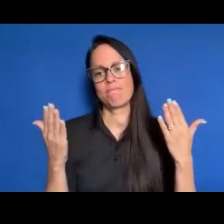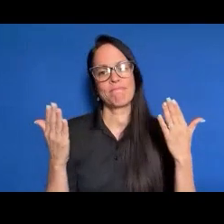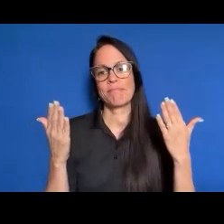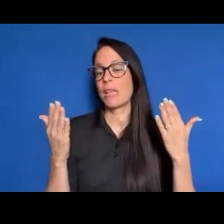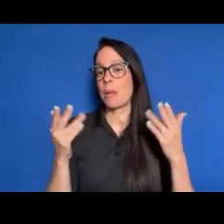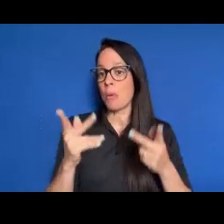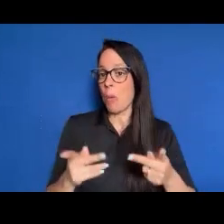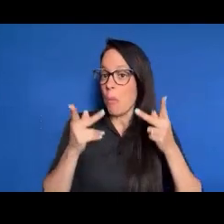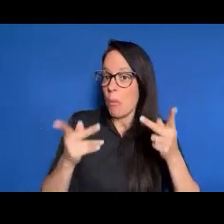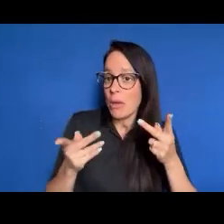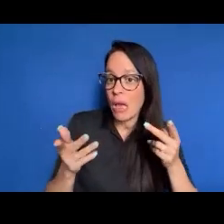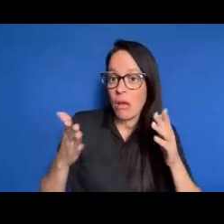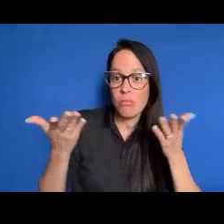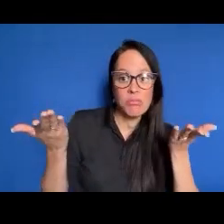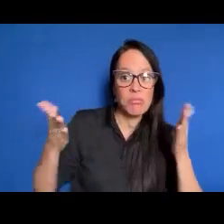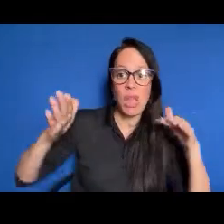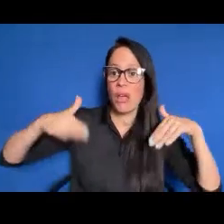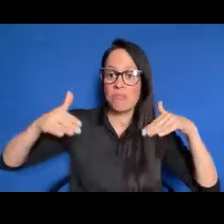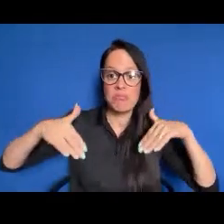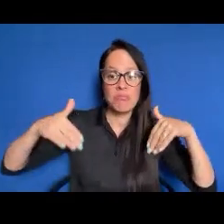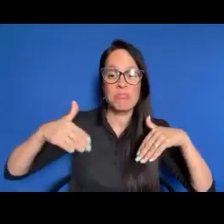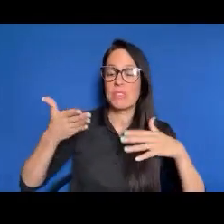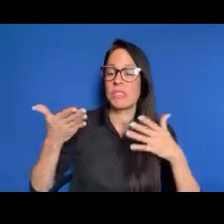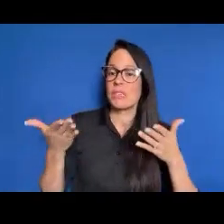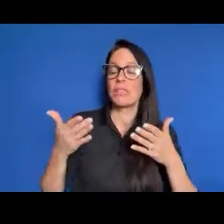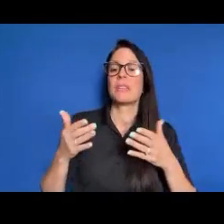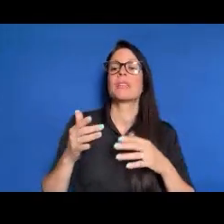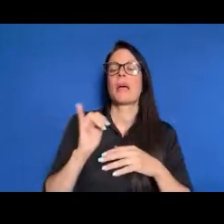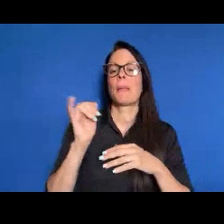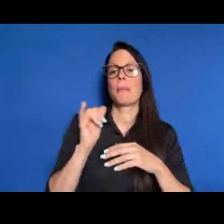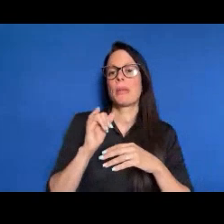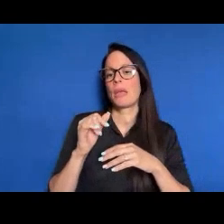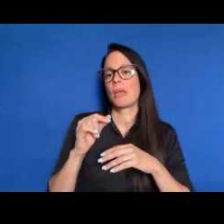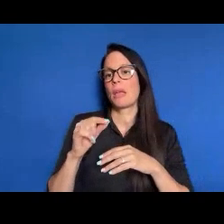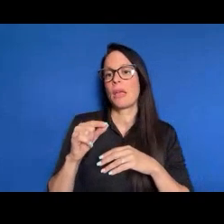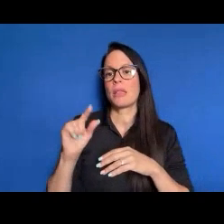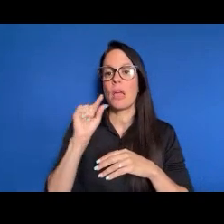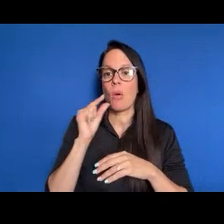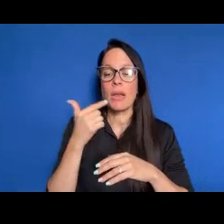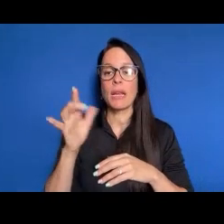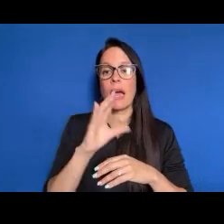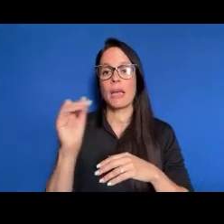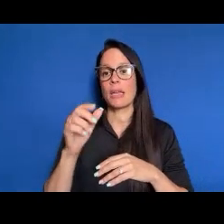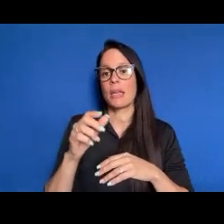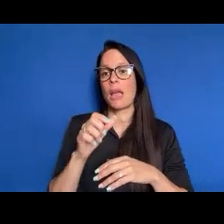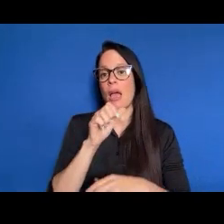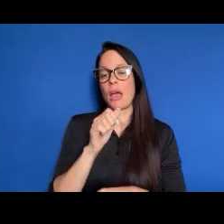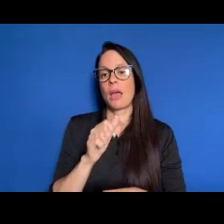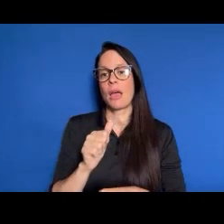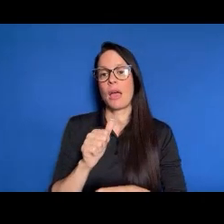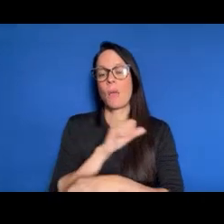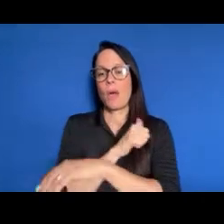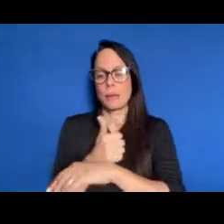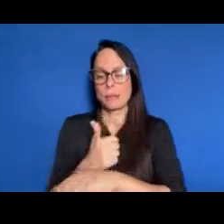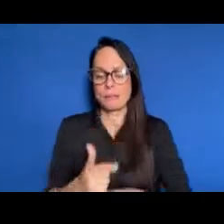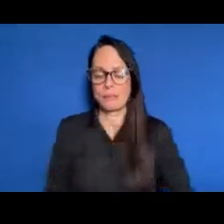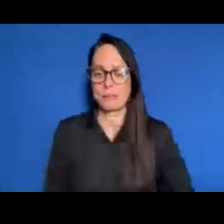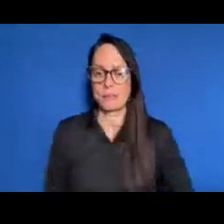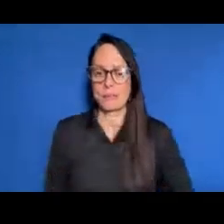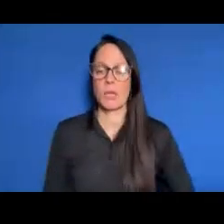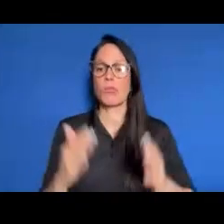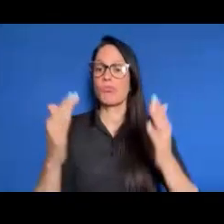que proviene de ese municipio, como lo que es Guánica y como lo que es Aguadilla. Ahora, una cosa que podríamos tomar en